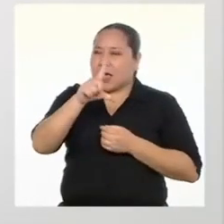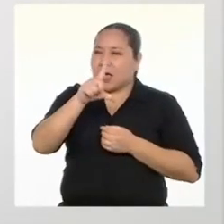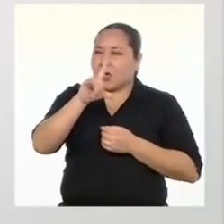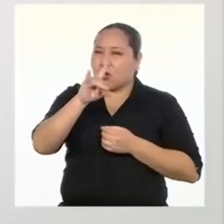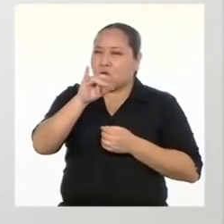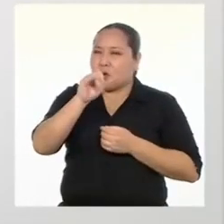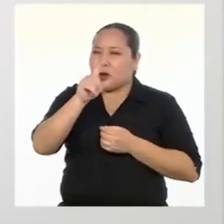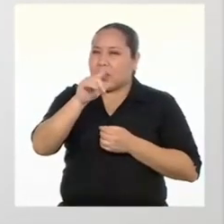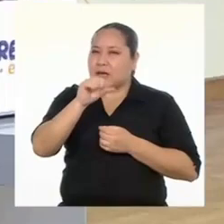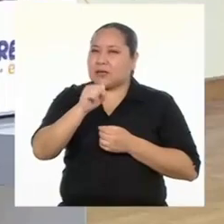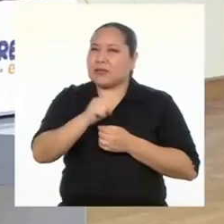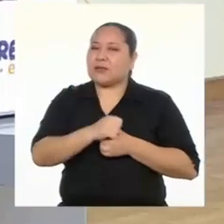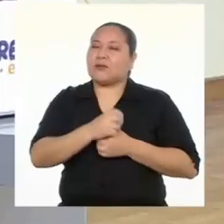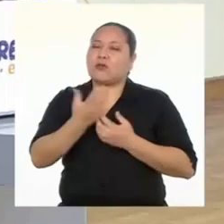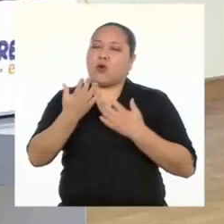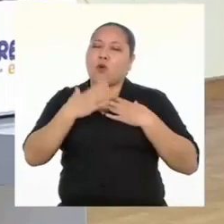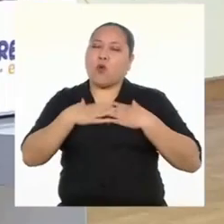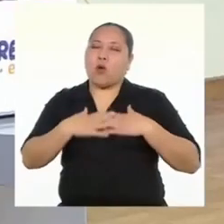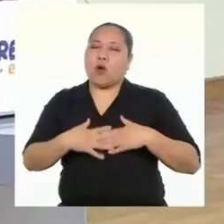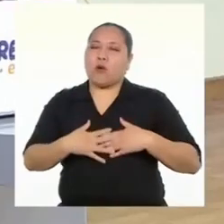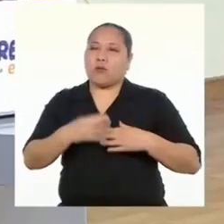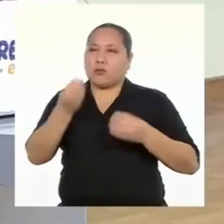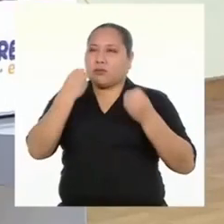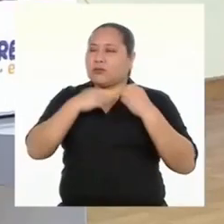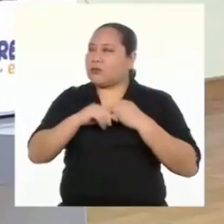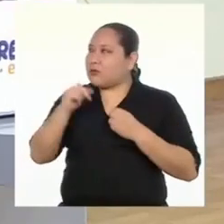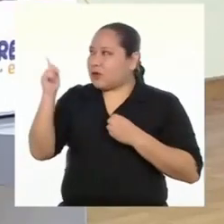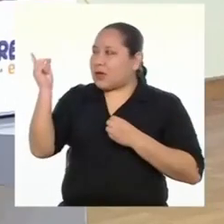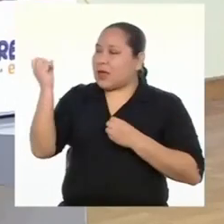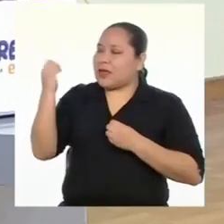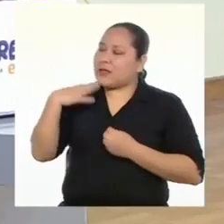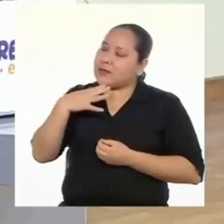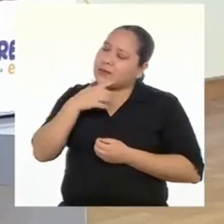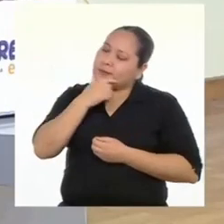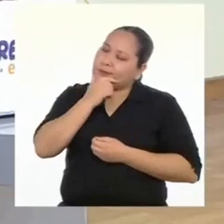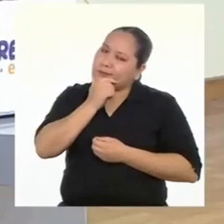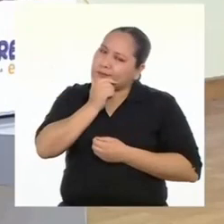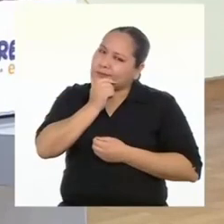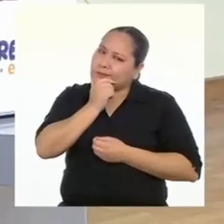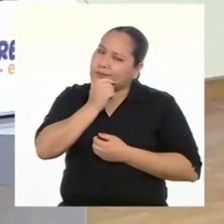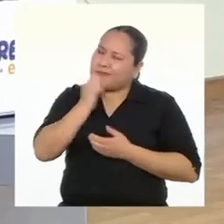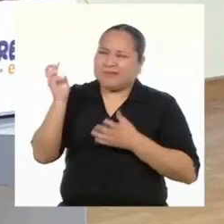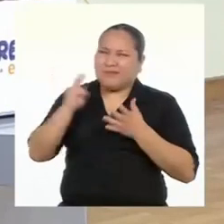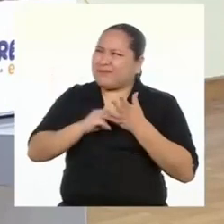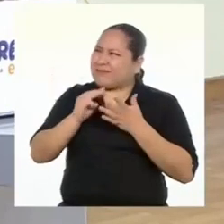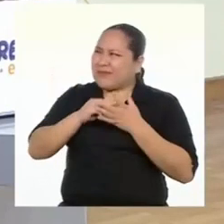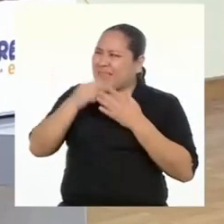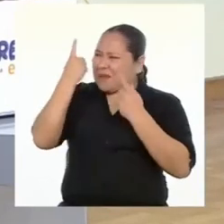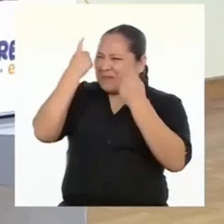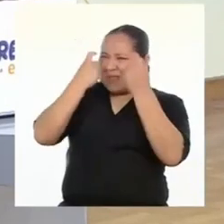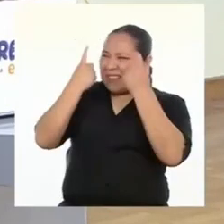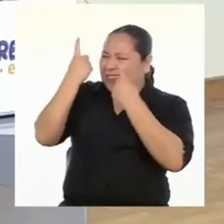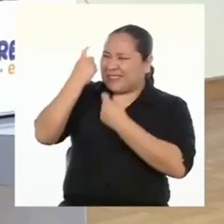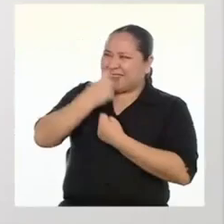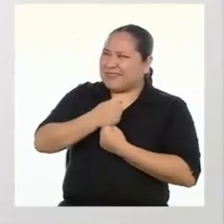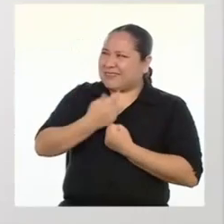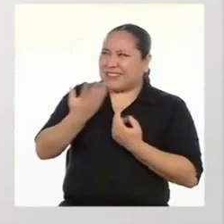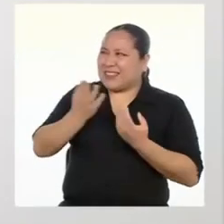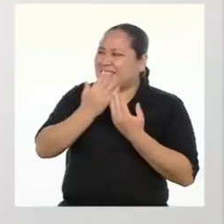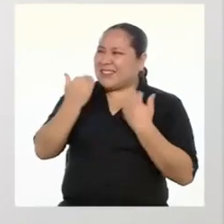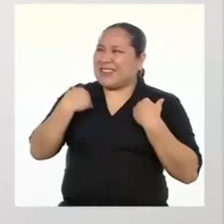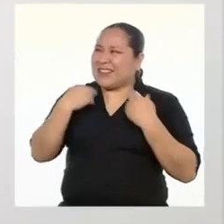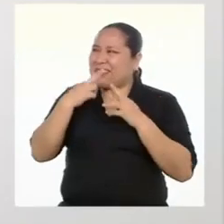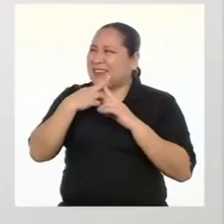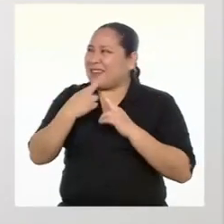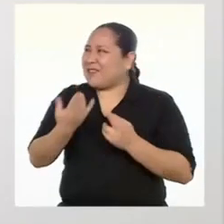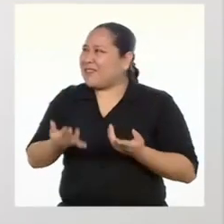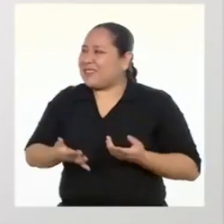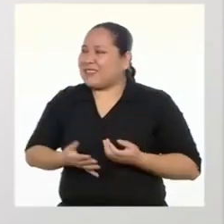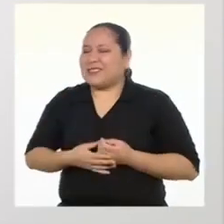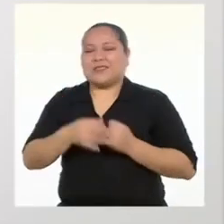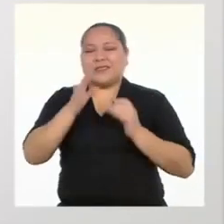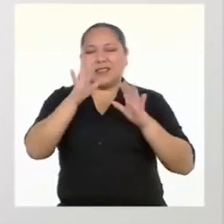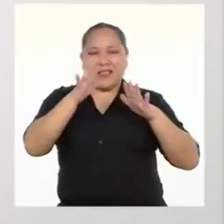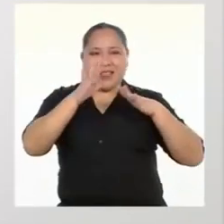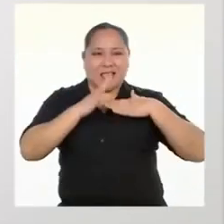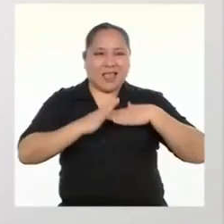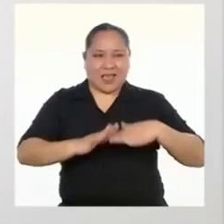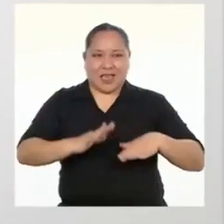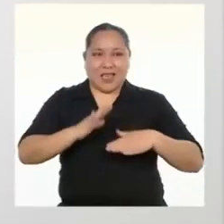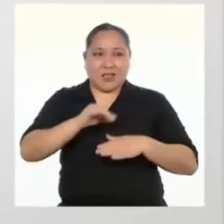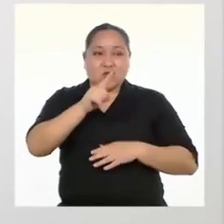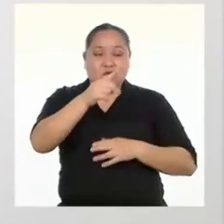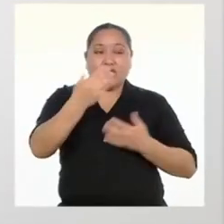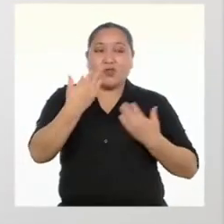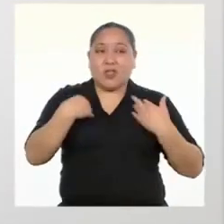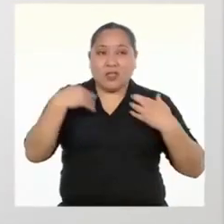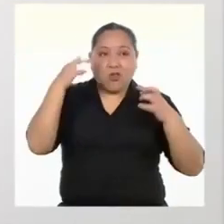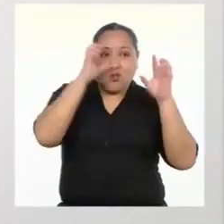nuestro cuerpo puedan asimilar. Lo que acaba de decir me ha dejado más preguntas que respuestas, profesora. No te preocupes, Yanira. Si